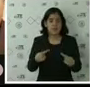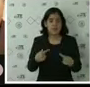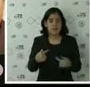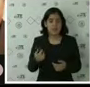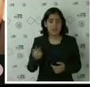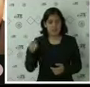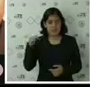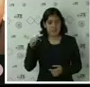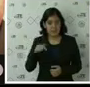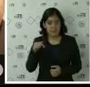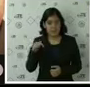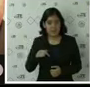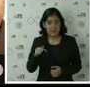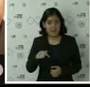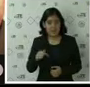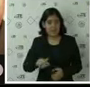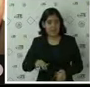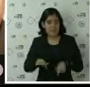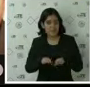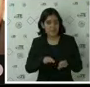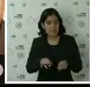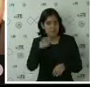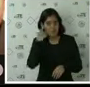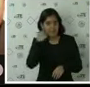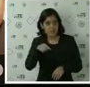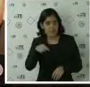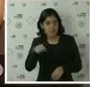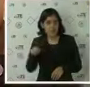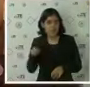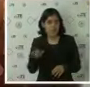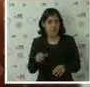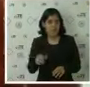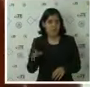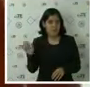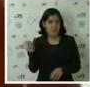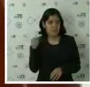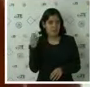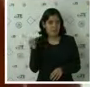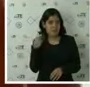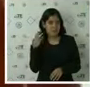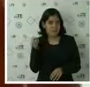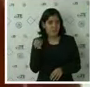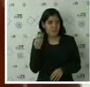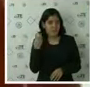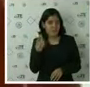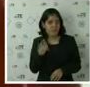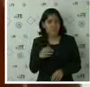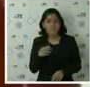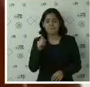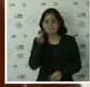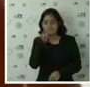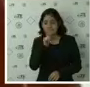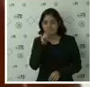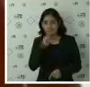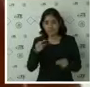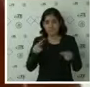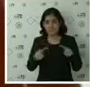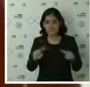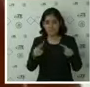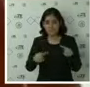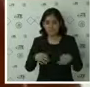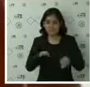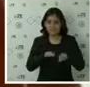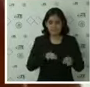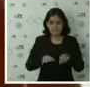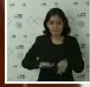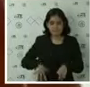dándonos la oportunidad de tener este foro, que aunque no se aparecen los nombres, siempre están ahí y siempre forman parte de un gran